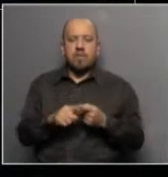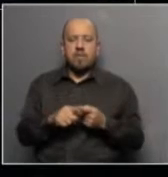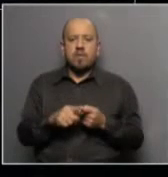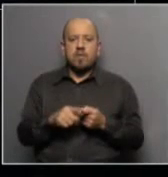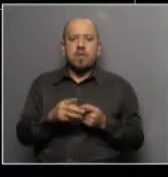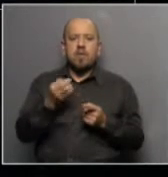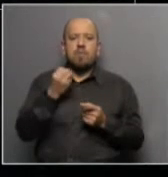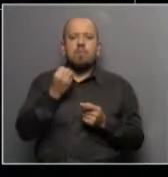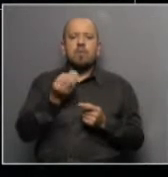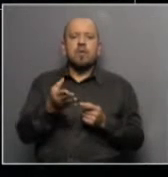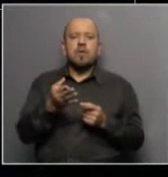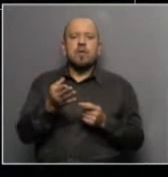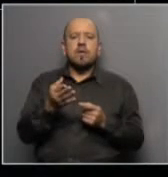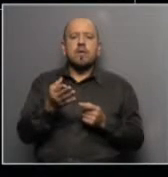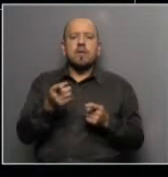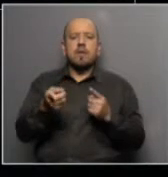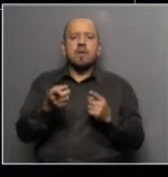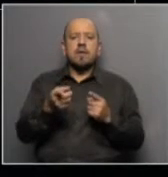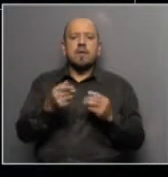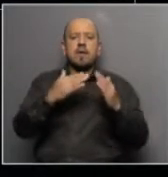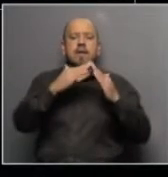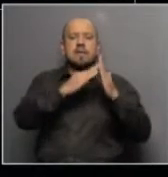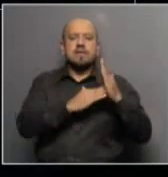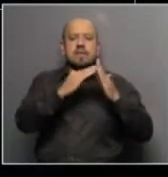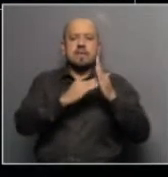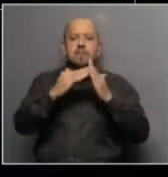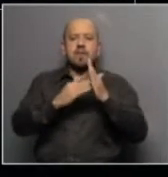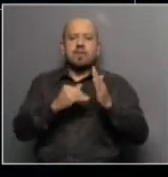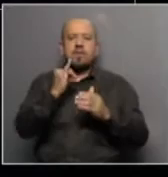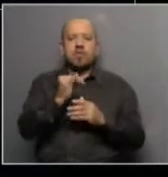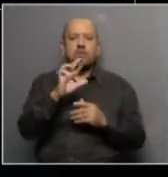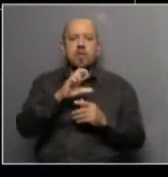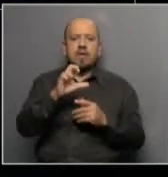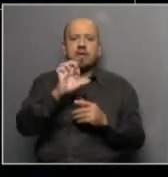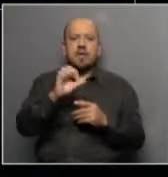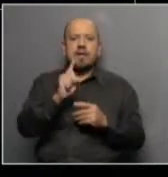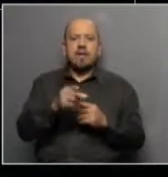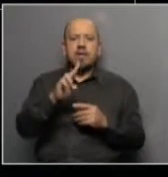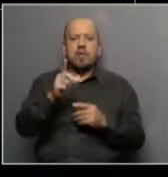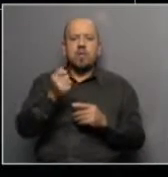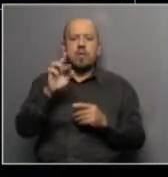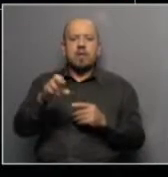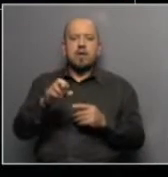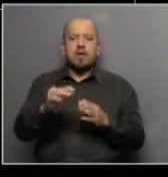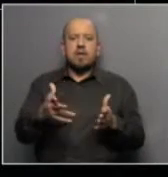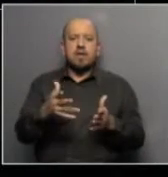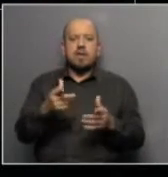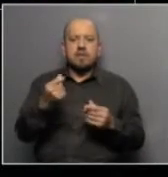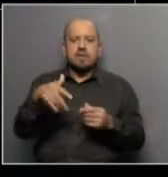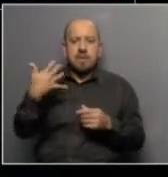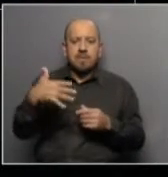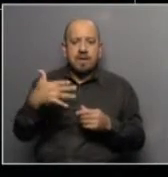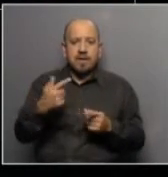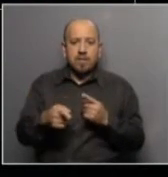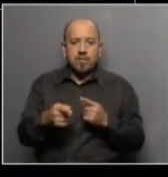¿Por qué llegamos al asentamiento irregular y después hay que regularizarlo? Sale más caro que hacer una vivienda